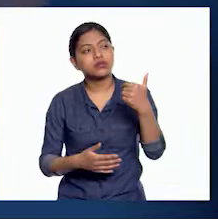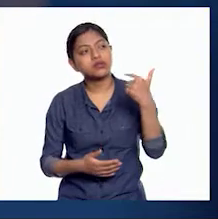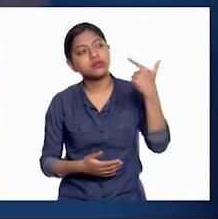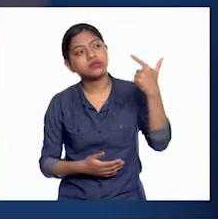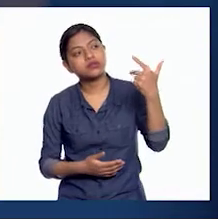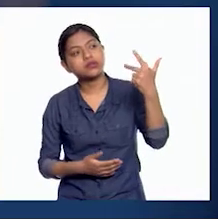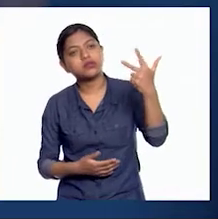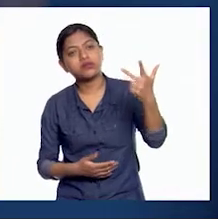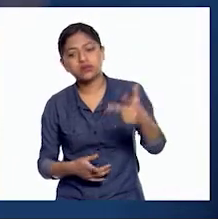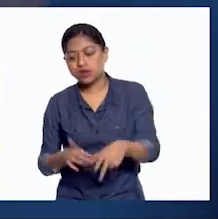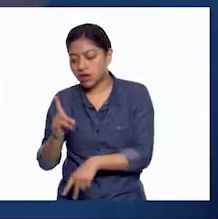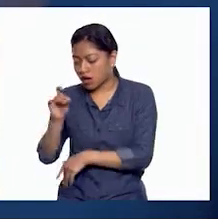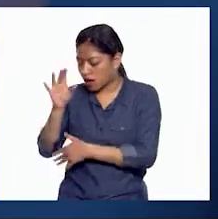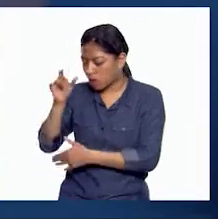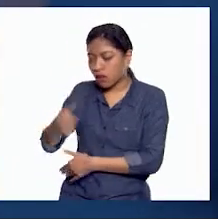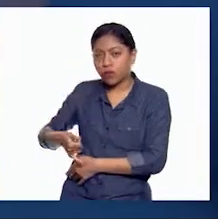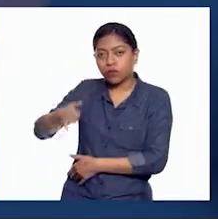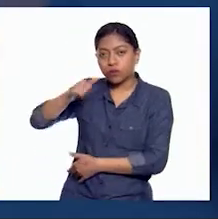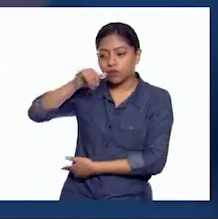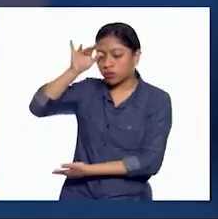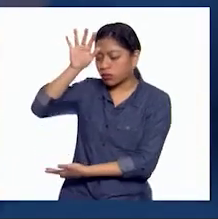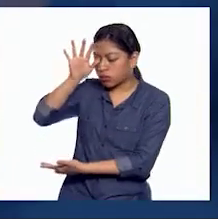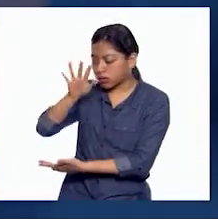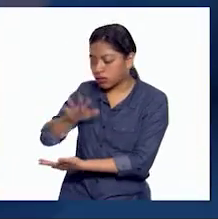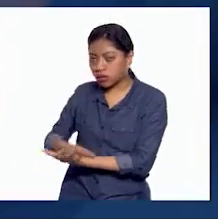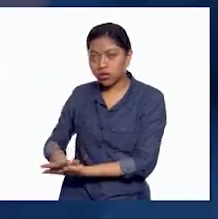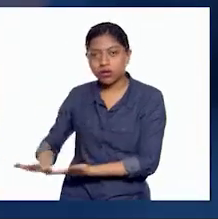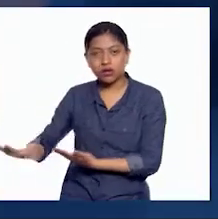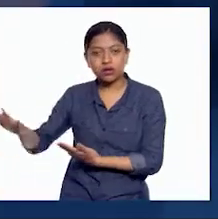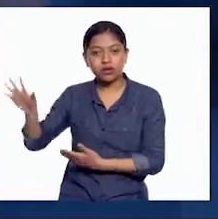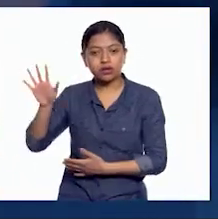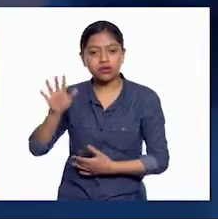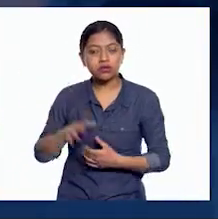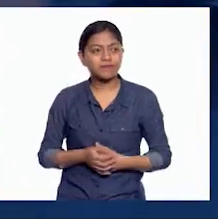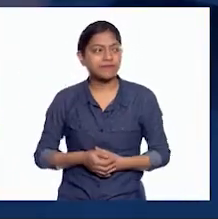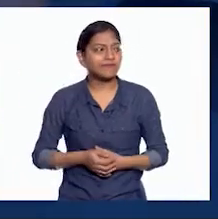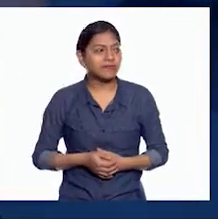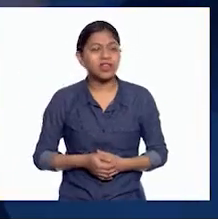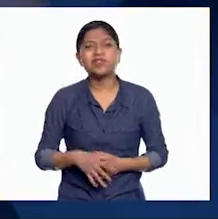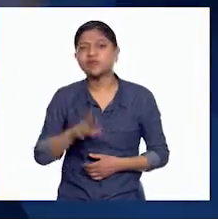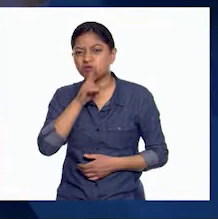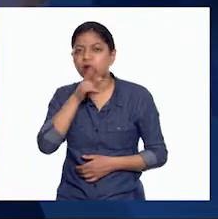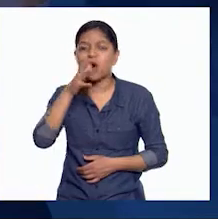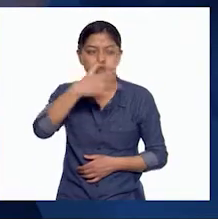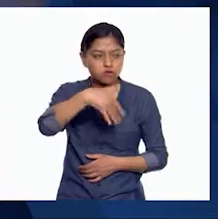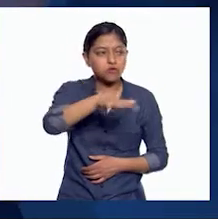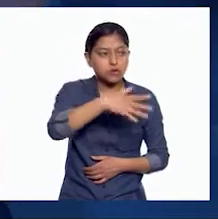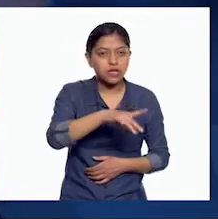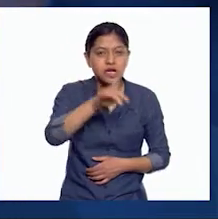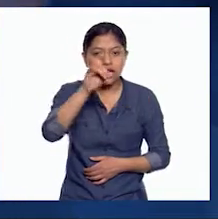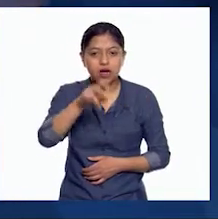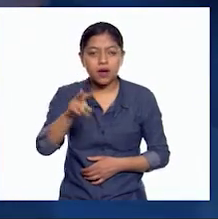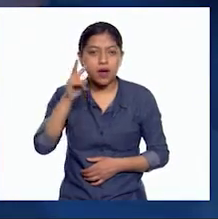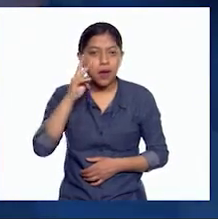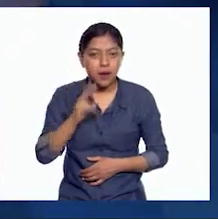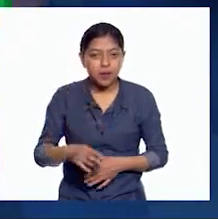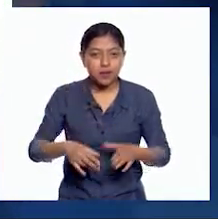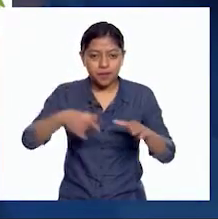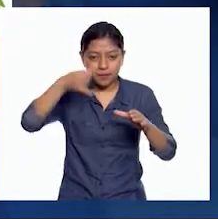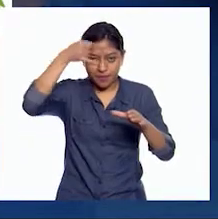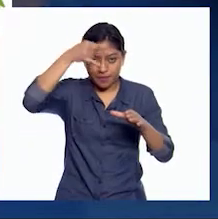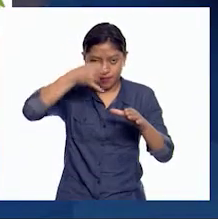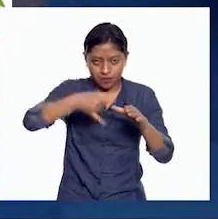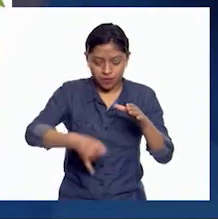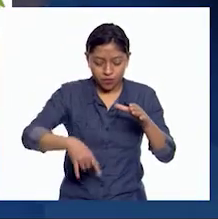quedando sin agua. Uf. Así que empezó a buscar agua en ese bosque, encontró un pozo,